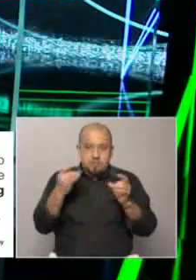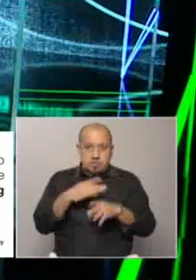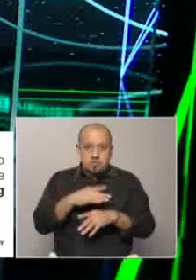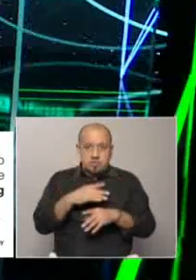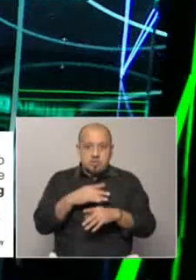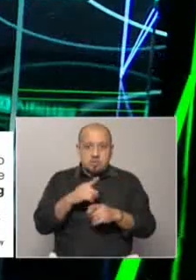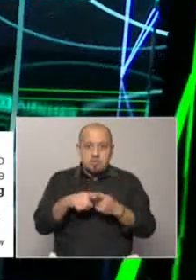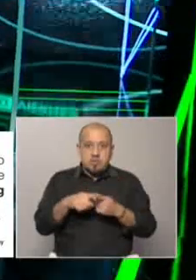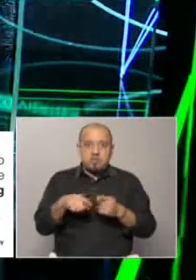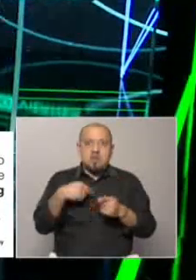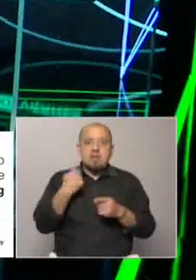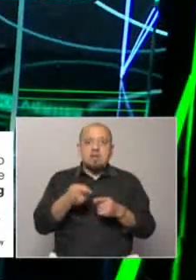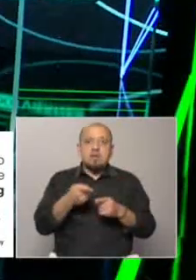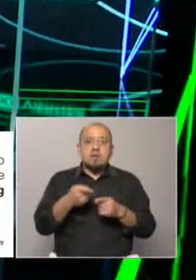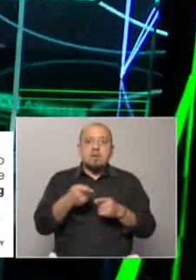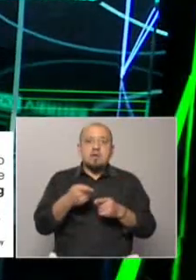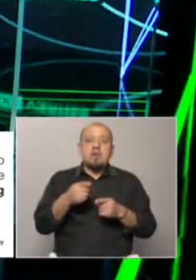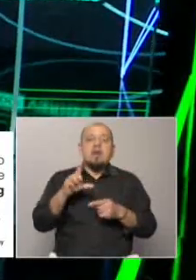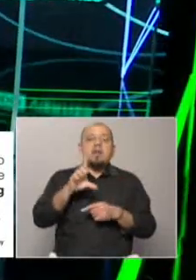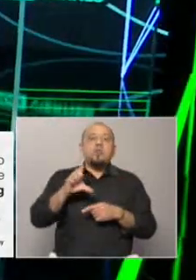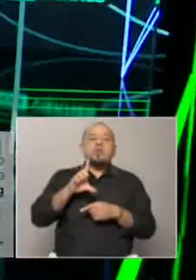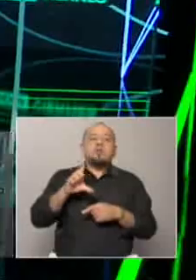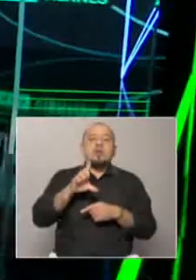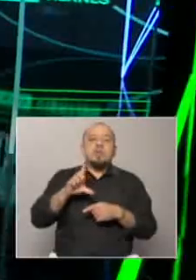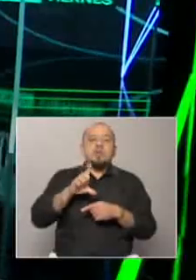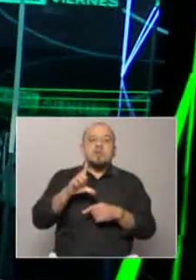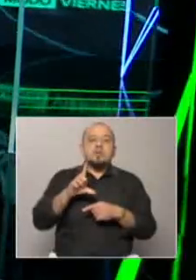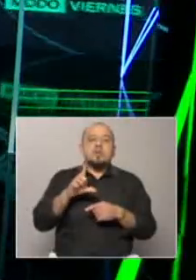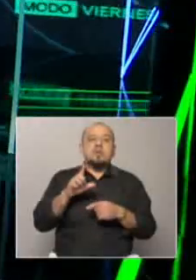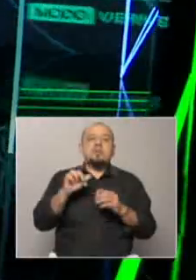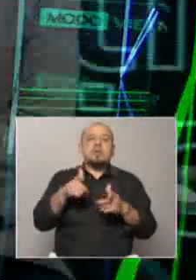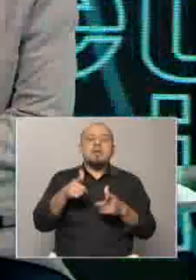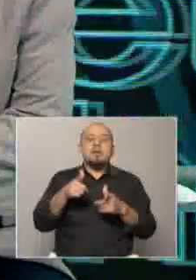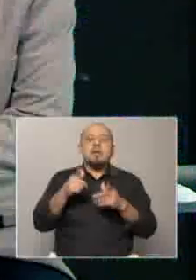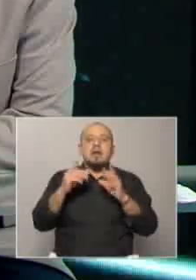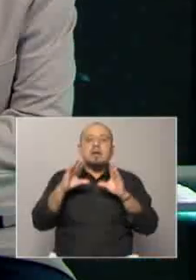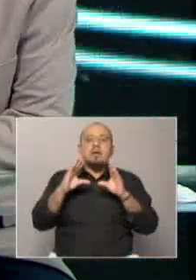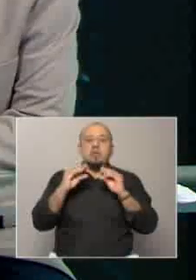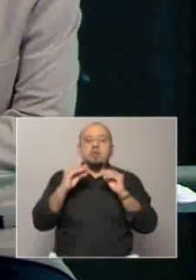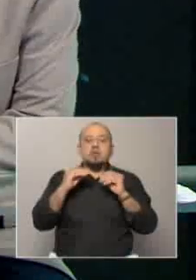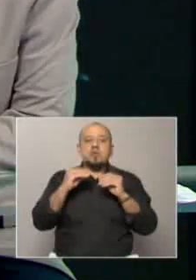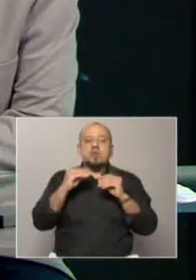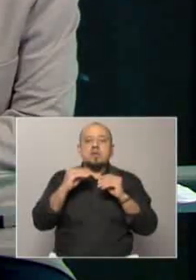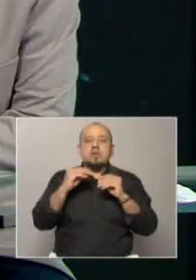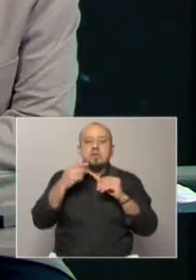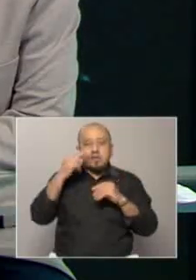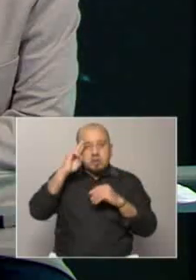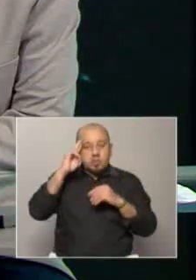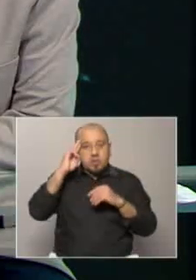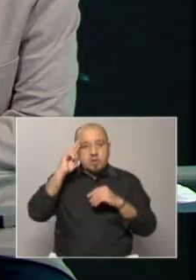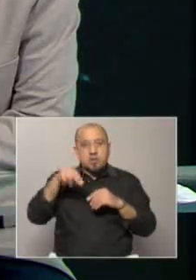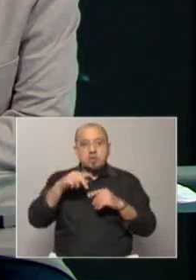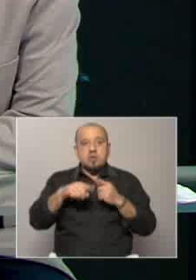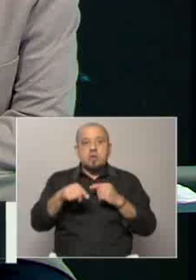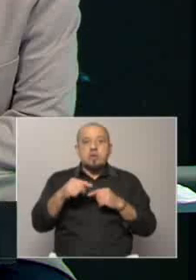No, mañana no, es el... lo ideal y la niña. Mañana era el lunes. Justamente para la noche de la nostalgia. Un planazo para la noche de la nostalgia, que es el primer